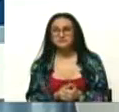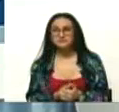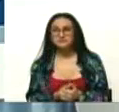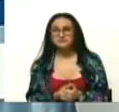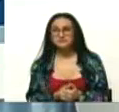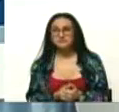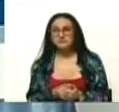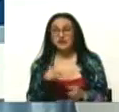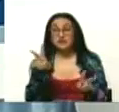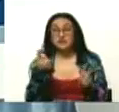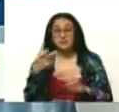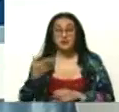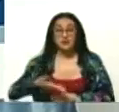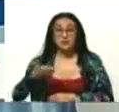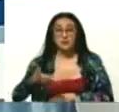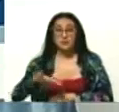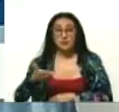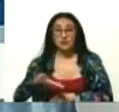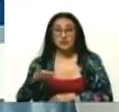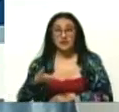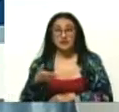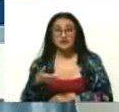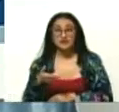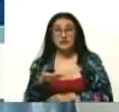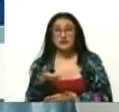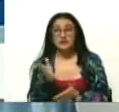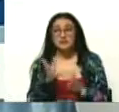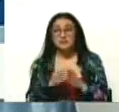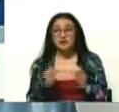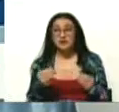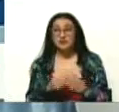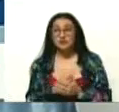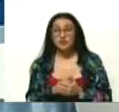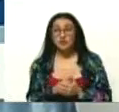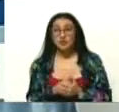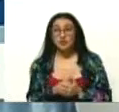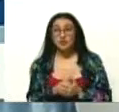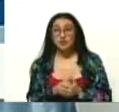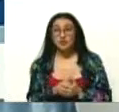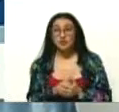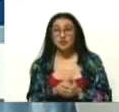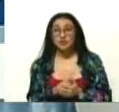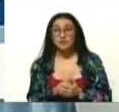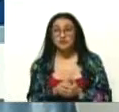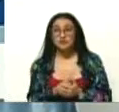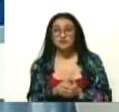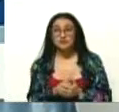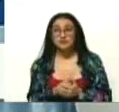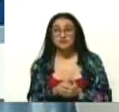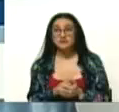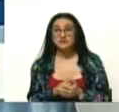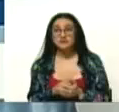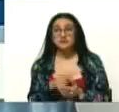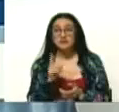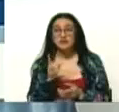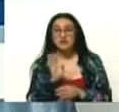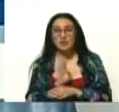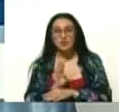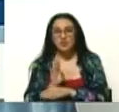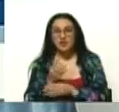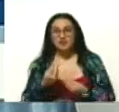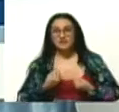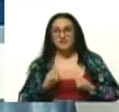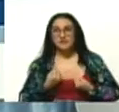Bien importante este tema para todos, porque si algo tenemos que preservar es la vida,